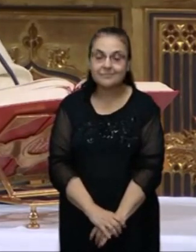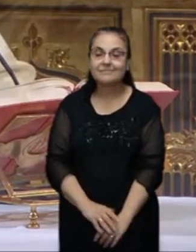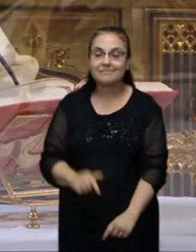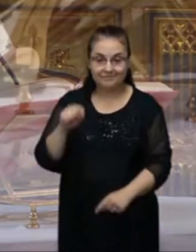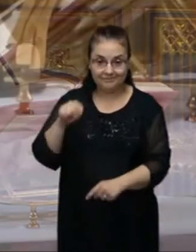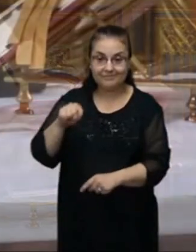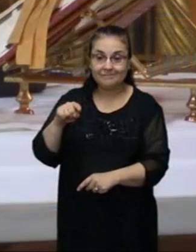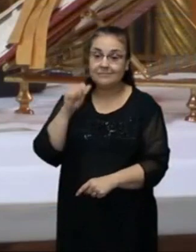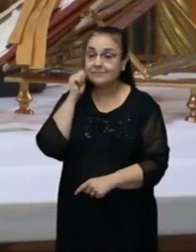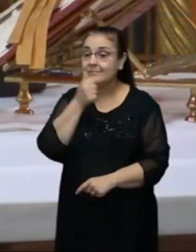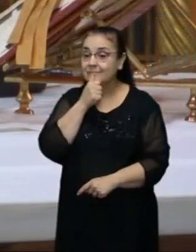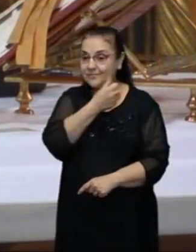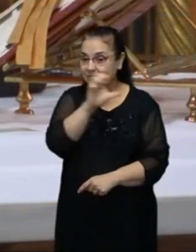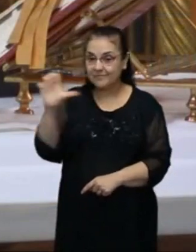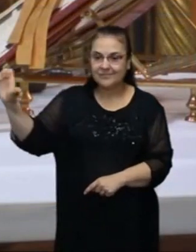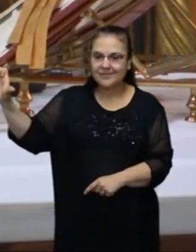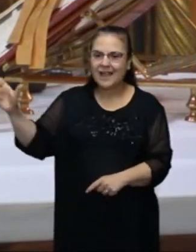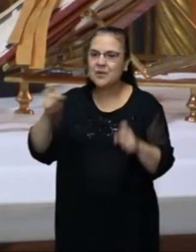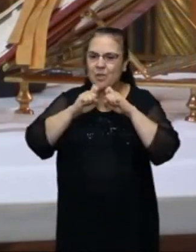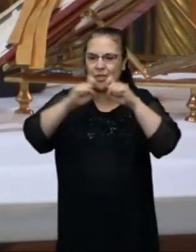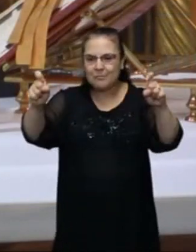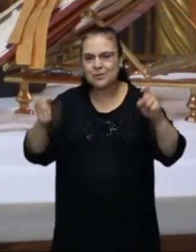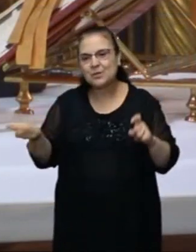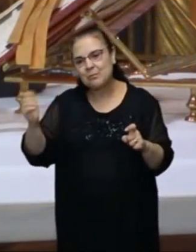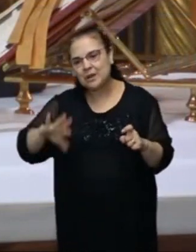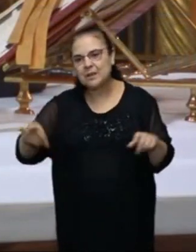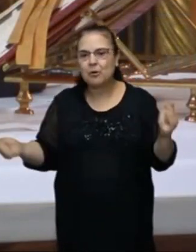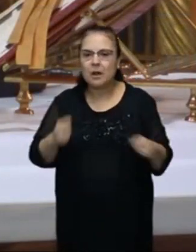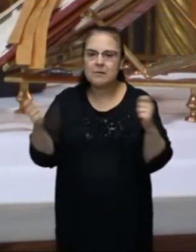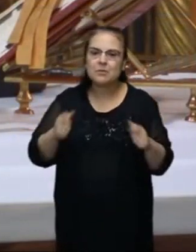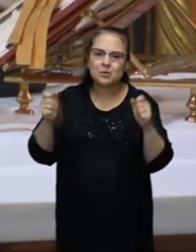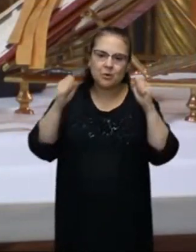Este es el misterio de la fe.